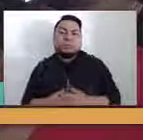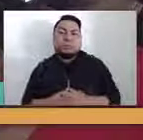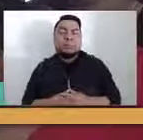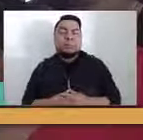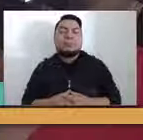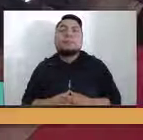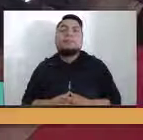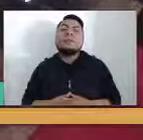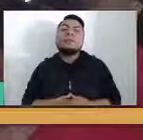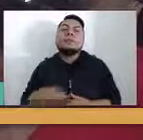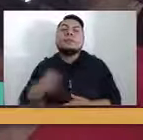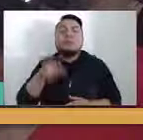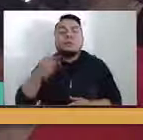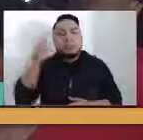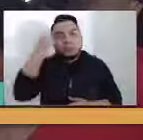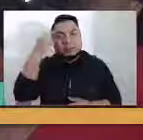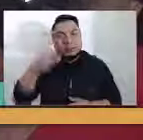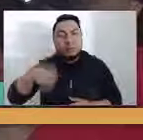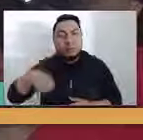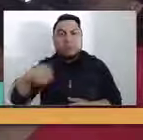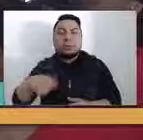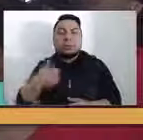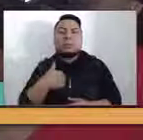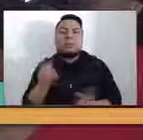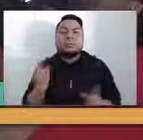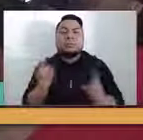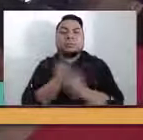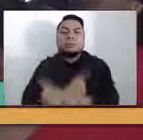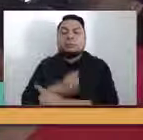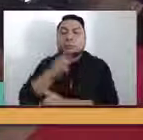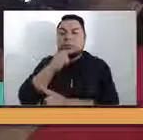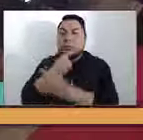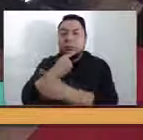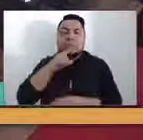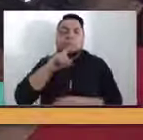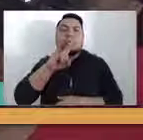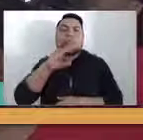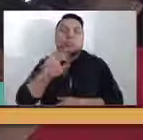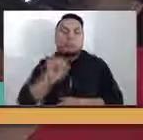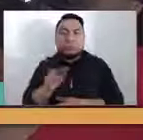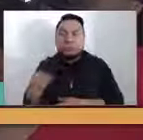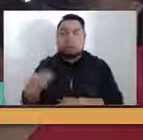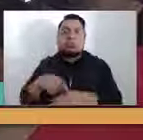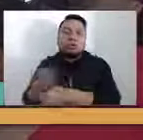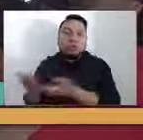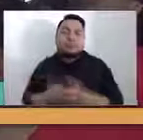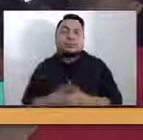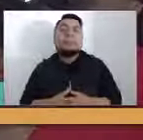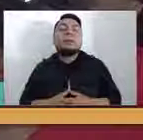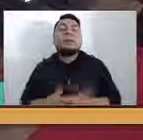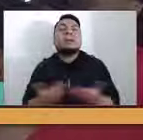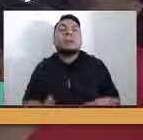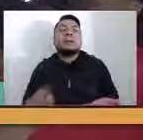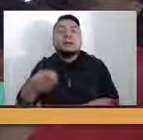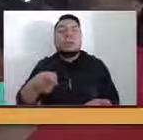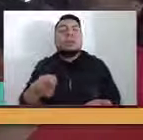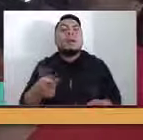En ese sentido, señor alcalde, me cede la palabra a la regidora Lucy. En ese sentido, señor alcalde, el